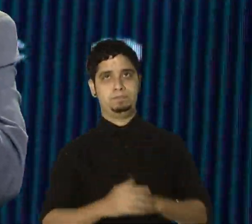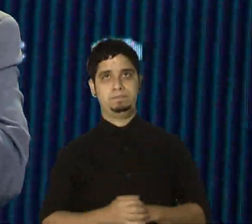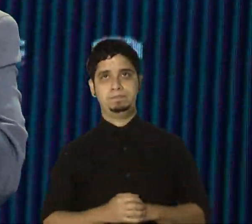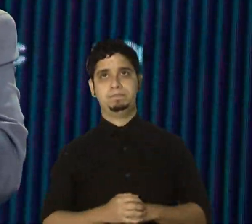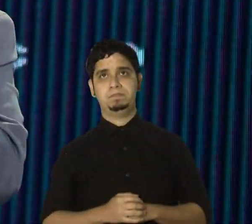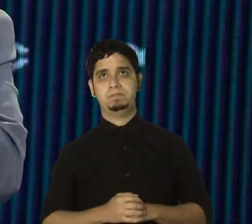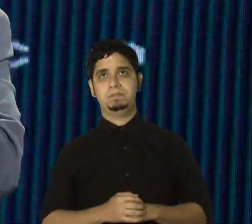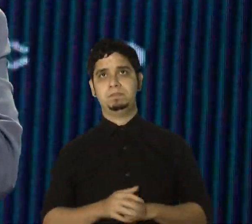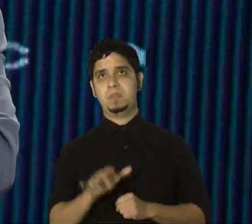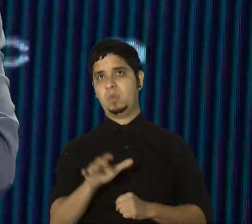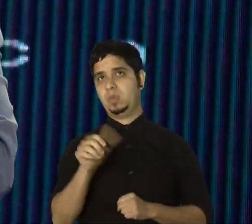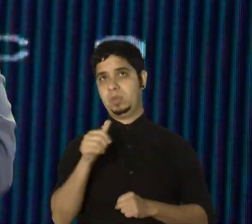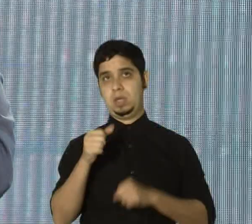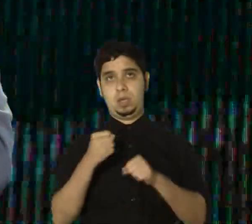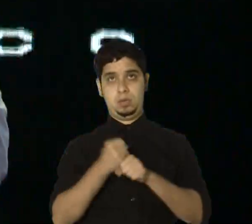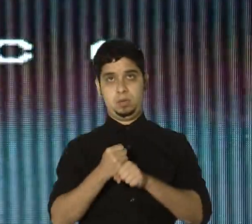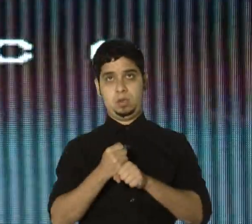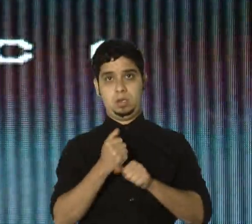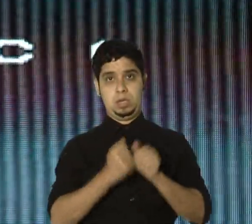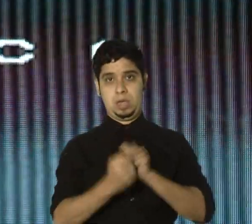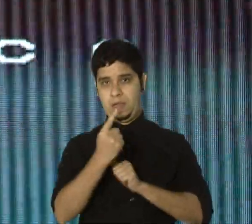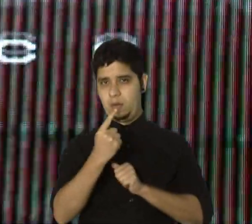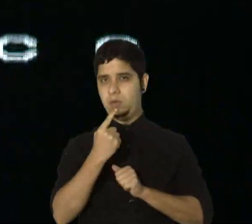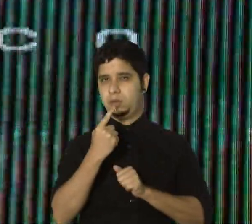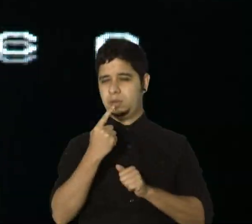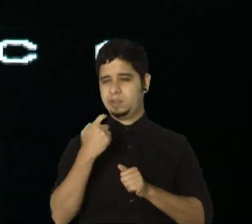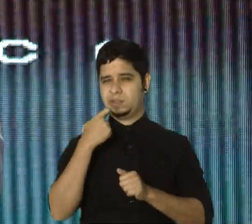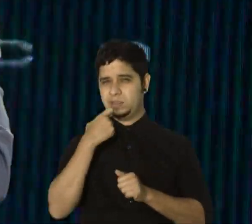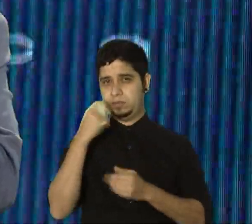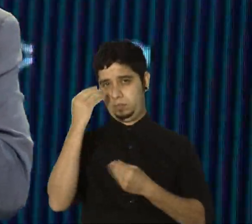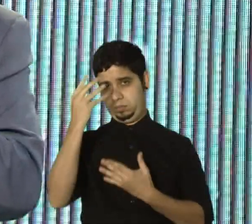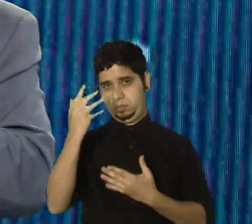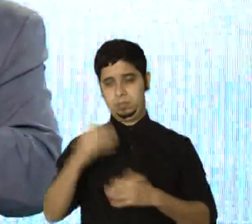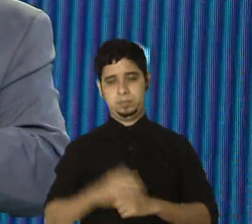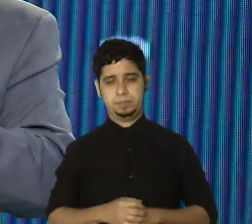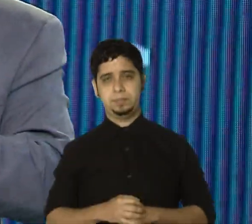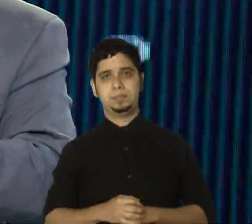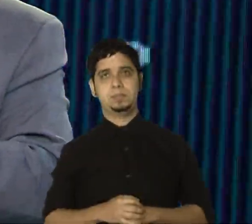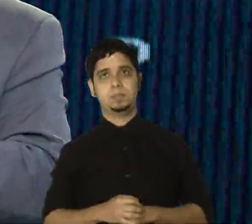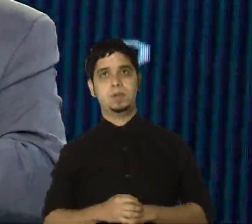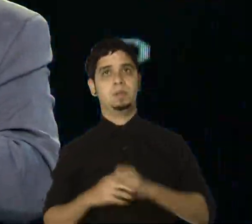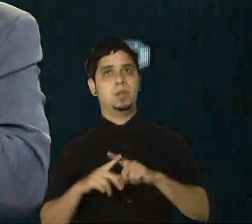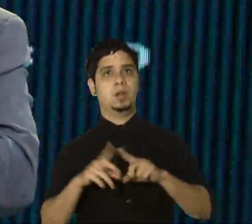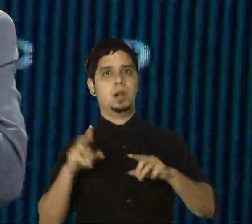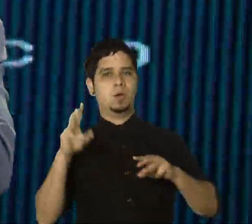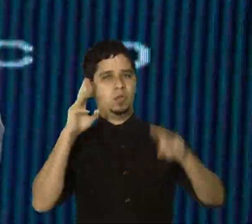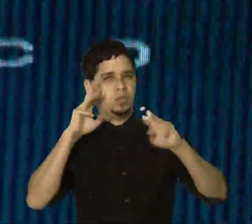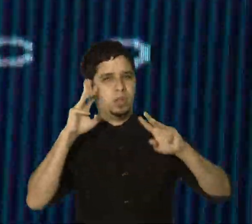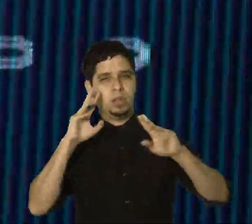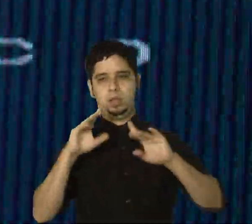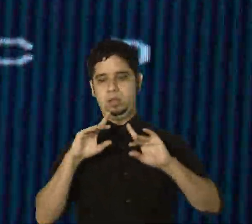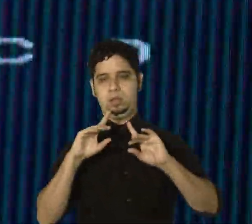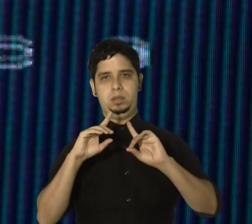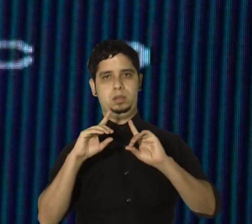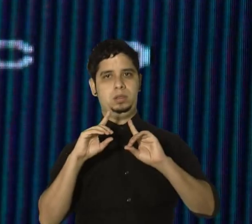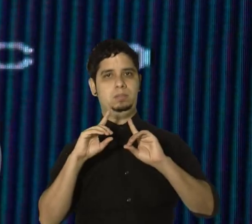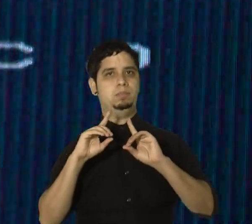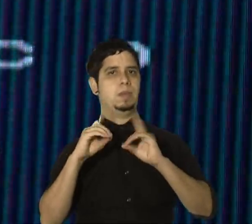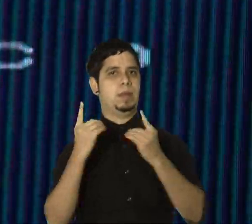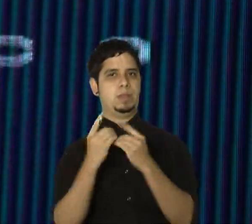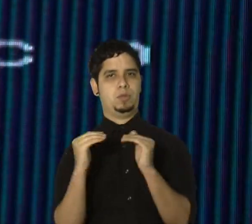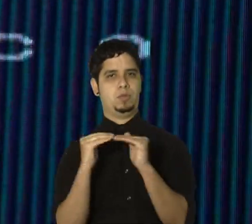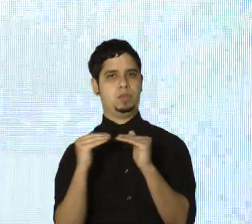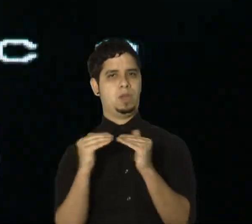casi en 10 años en cada instancia de las que acabo de mencionar. Pero voy más allá, la preocupación del Departamento de Justicia estriba